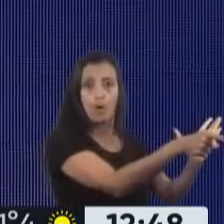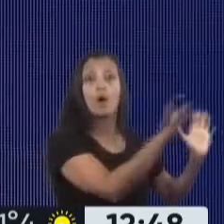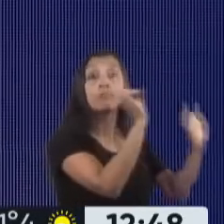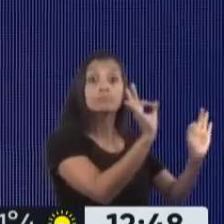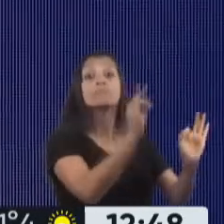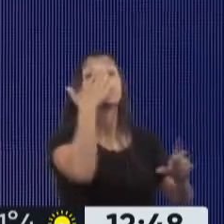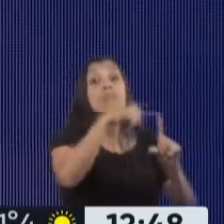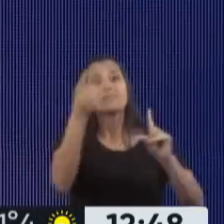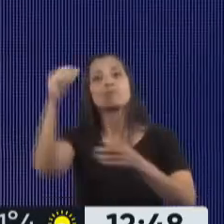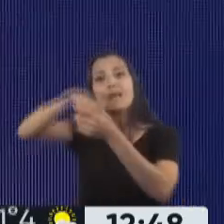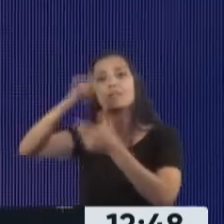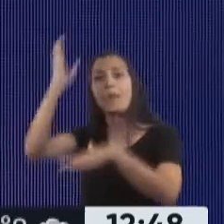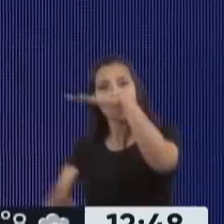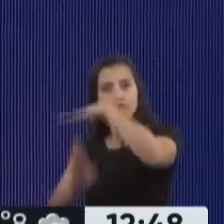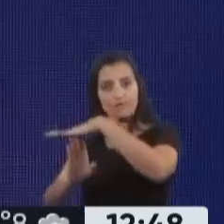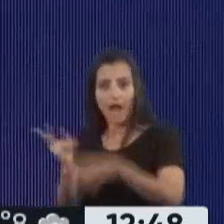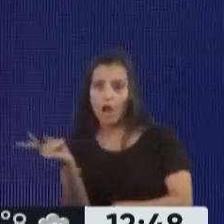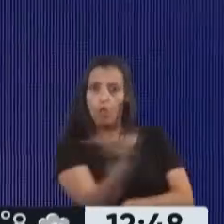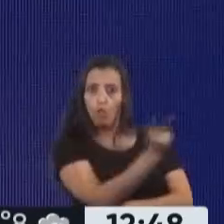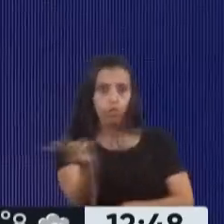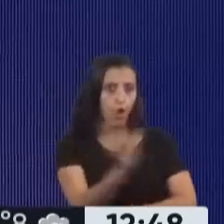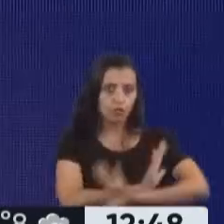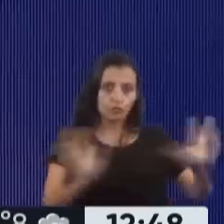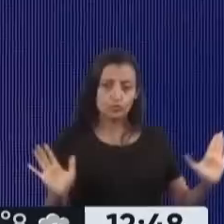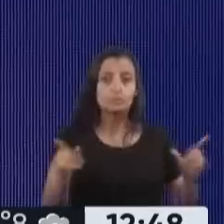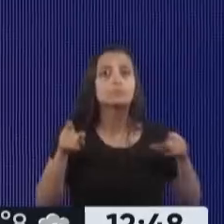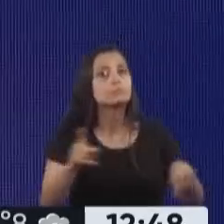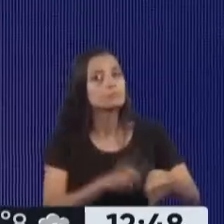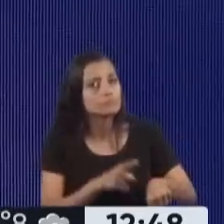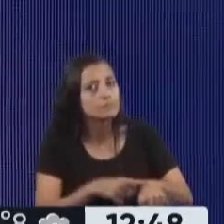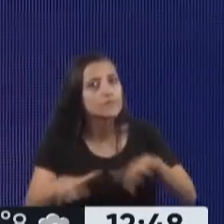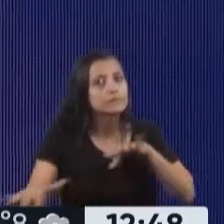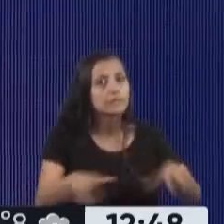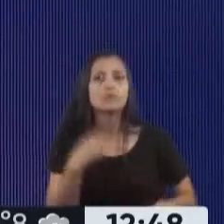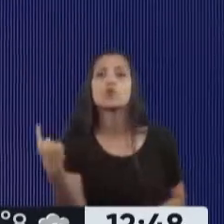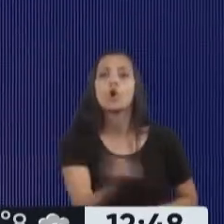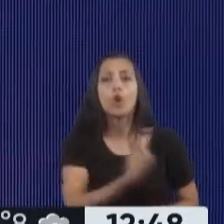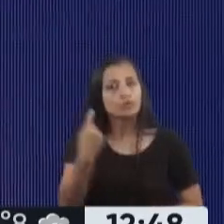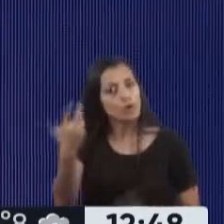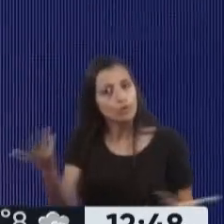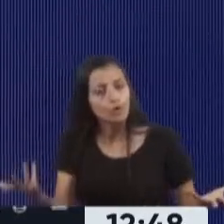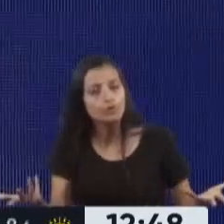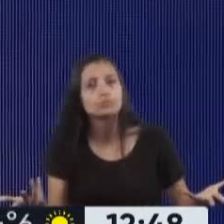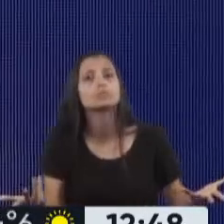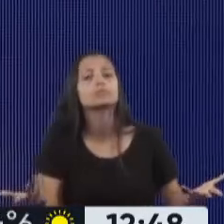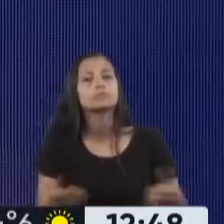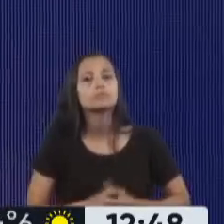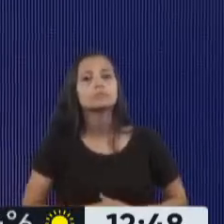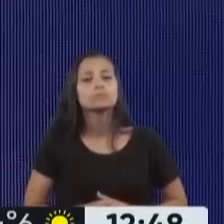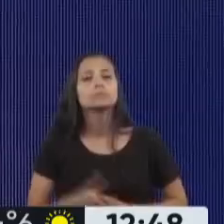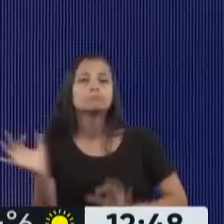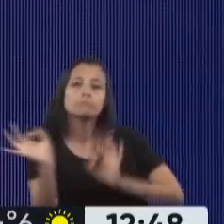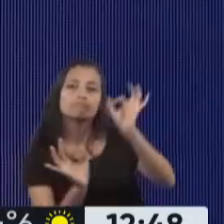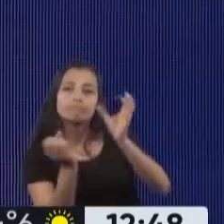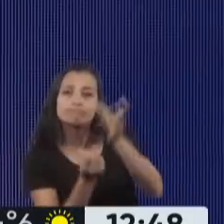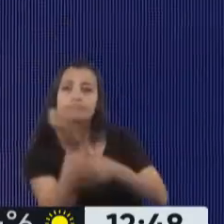Banco Central. Y es que en ese contexto nosotros desarrollamos el